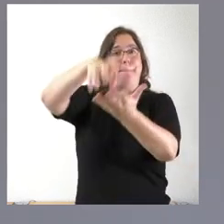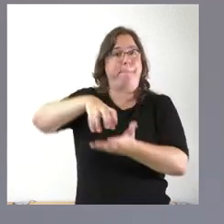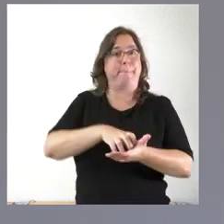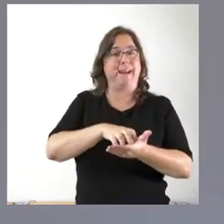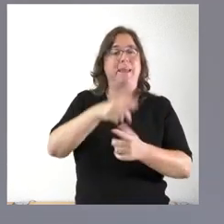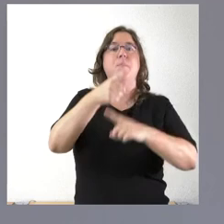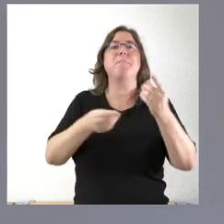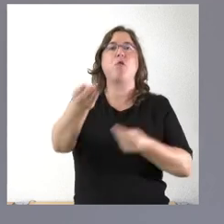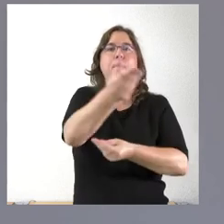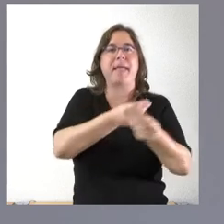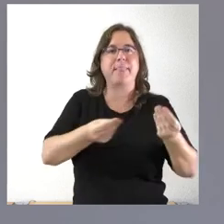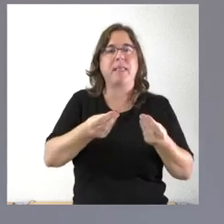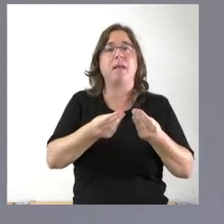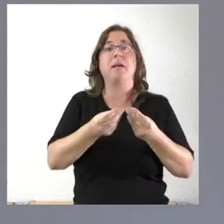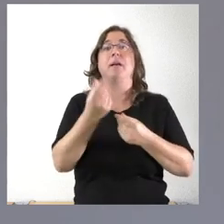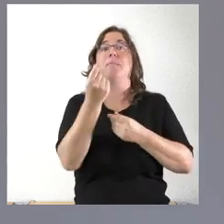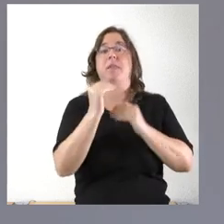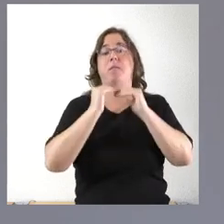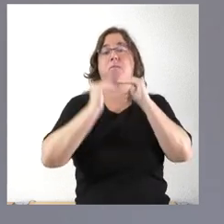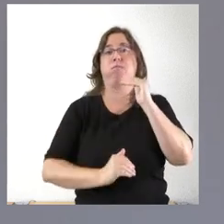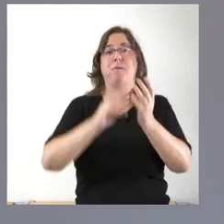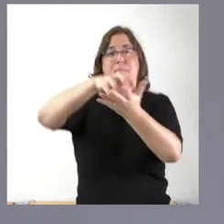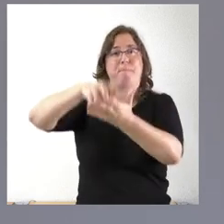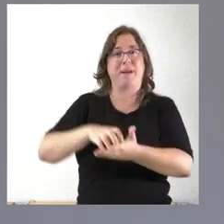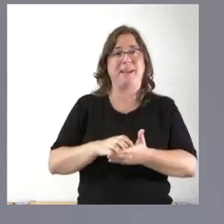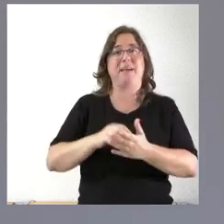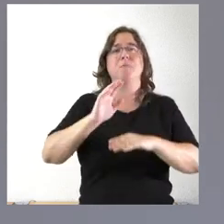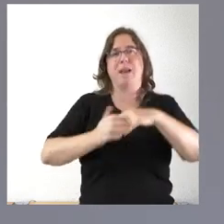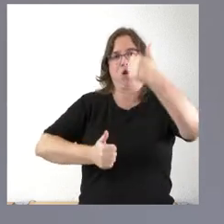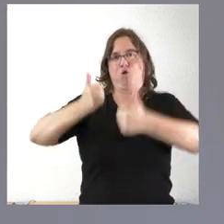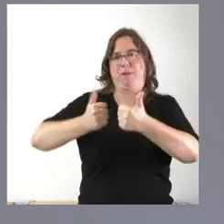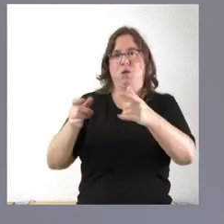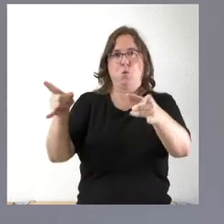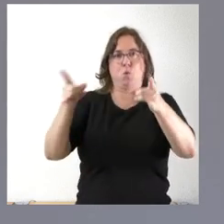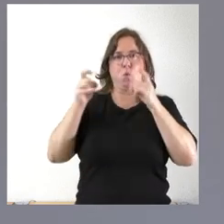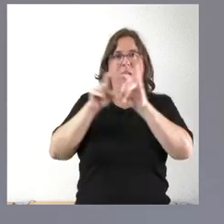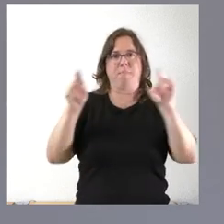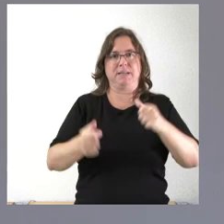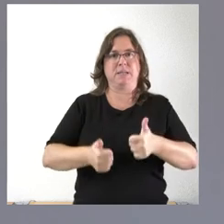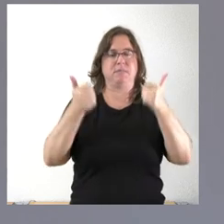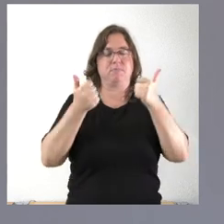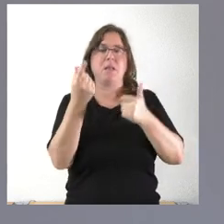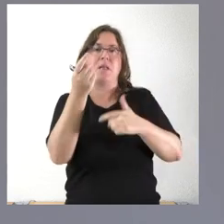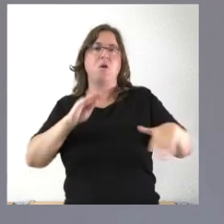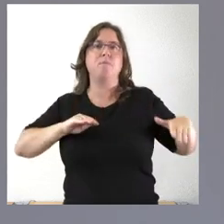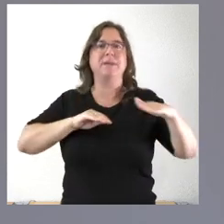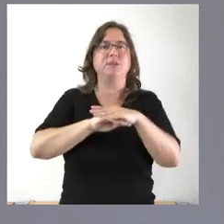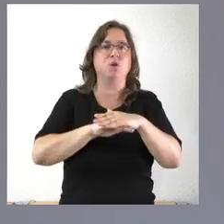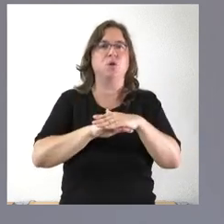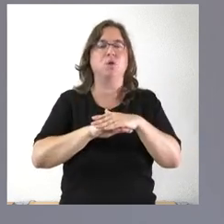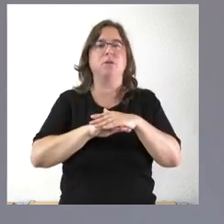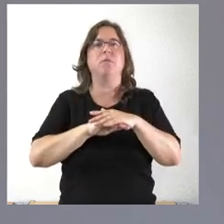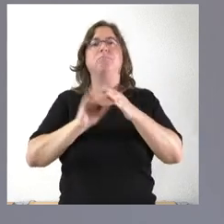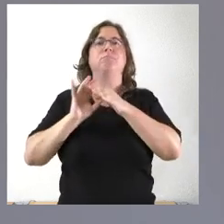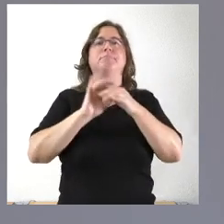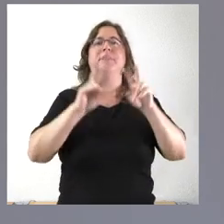Ambiente, la rebaja del precio del Parque Empresarial del Medio Ambiente para hacer competitivo y que vengan más empresas, las inversiones que están relacionadas